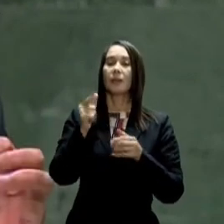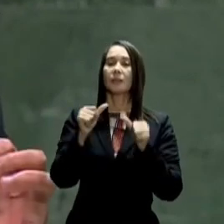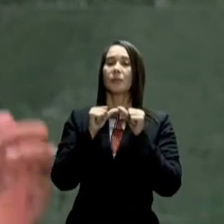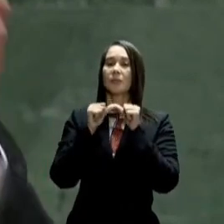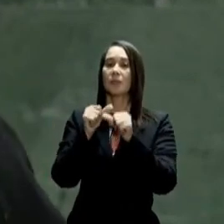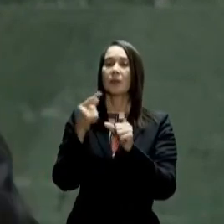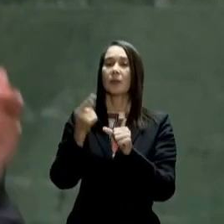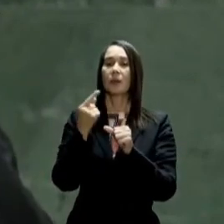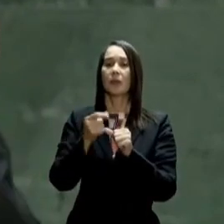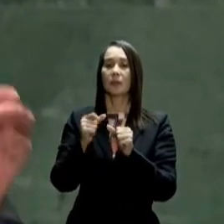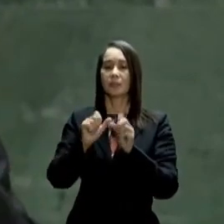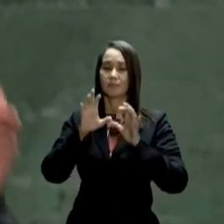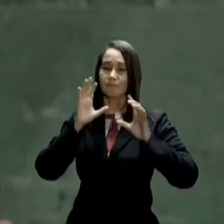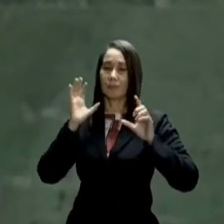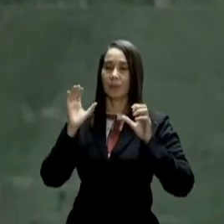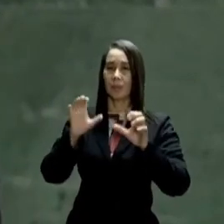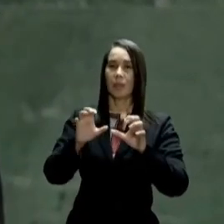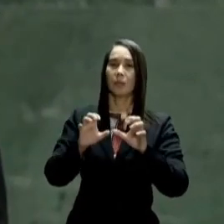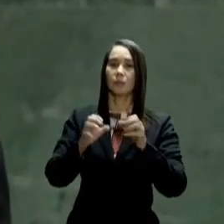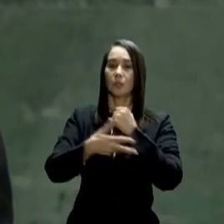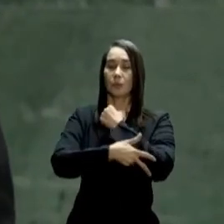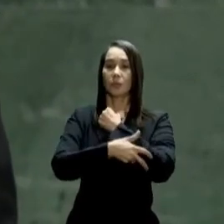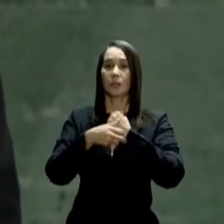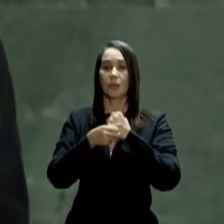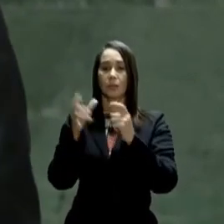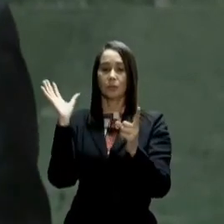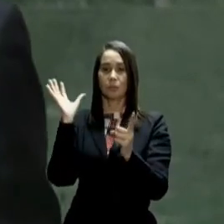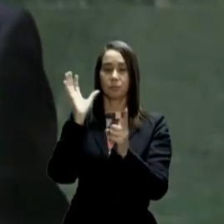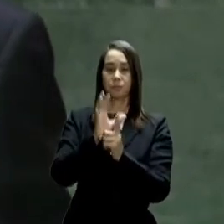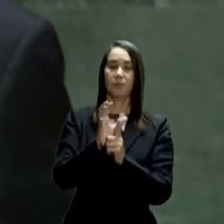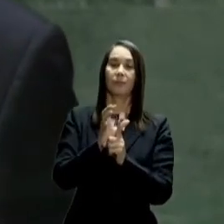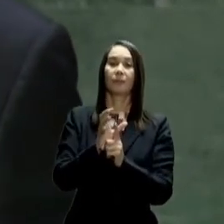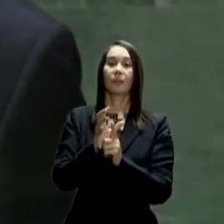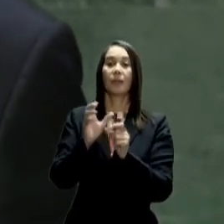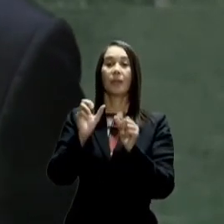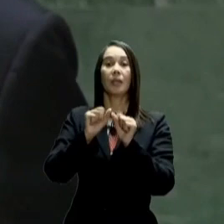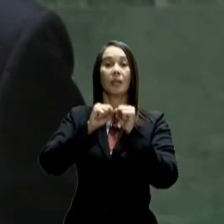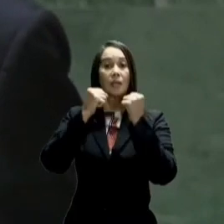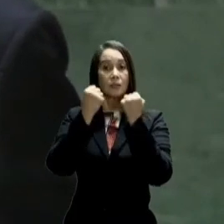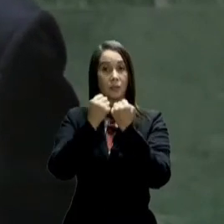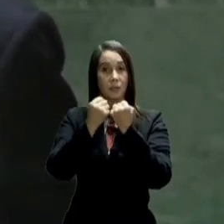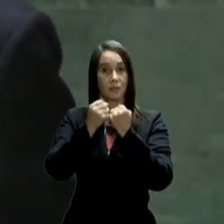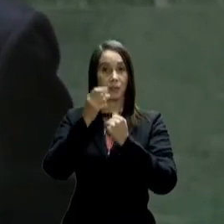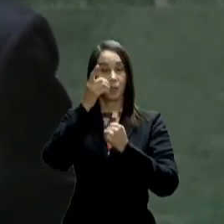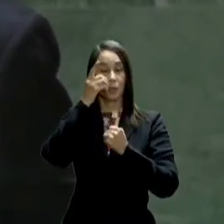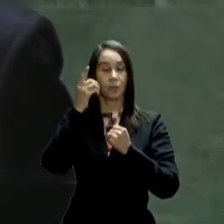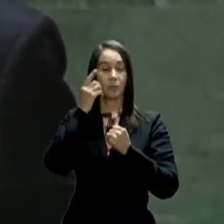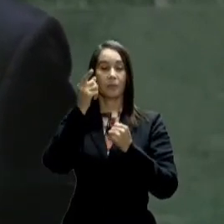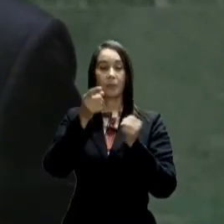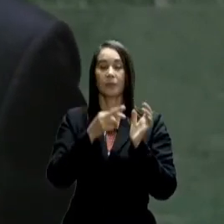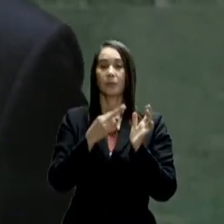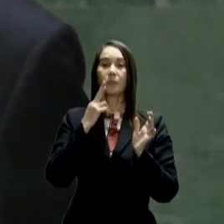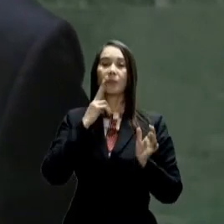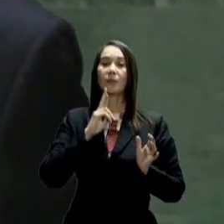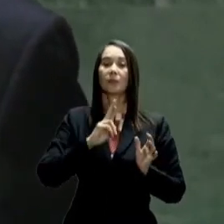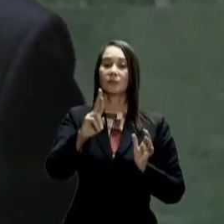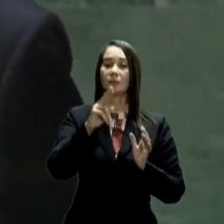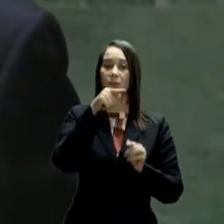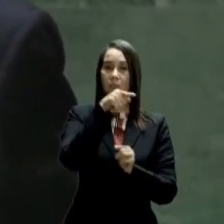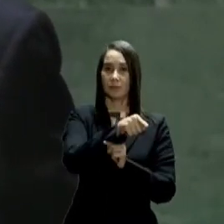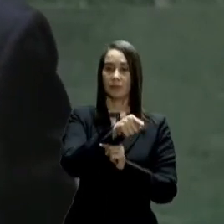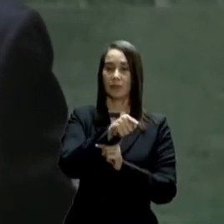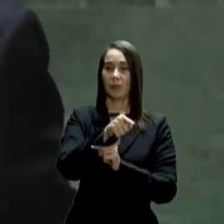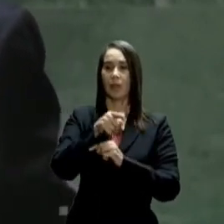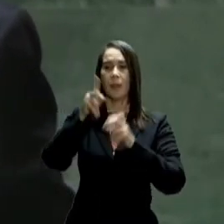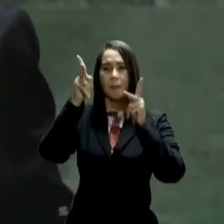siempre será la lucha contra la corrupción. La ciudadanía dominicana la ha asumido como respuesta a uno de